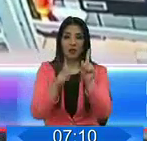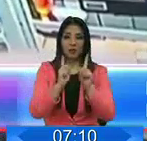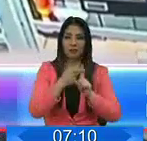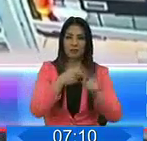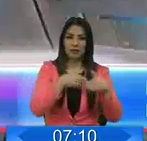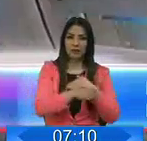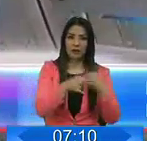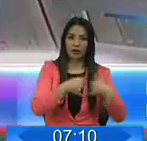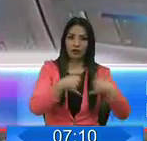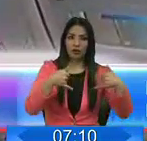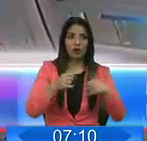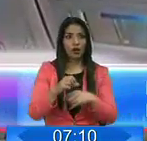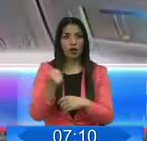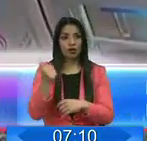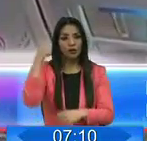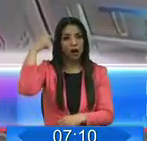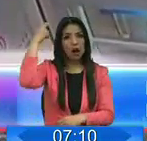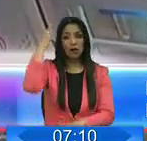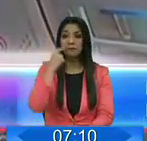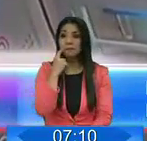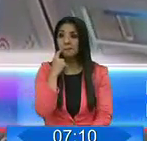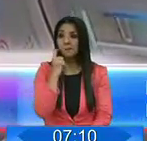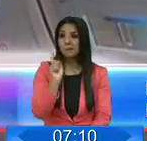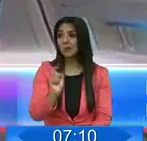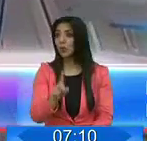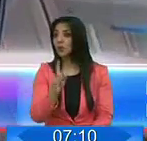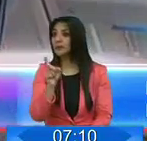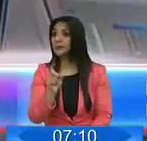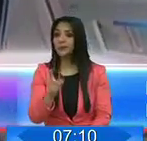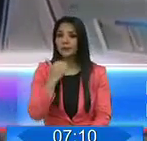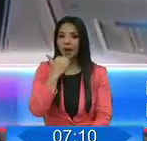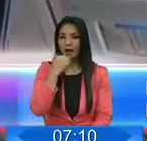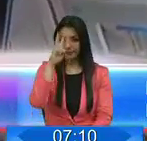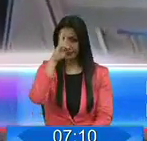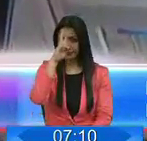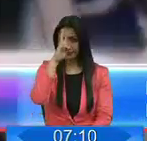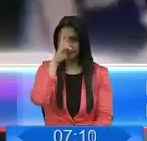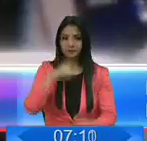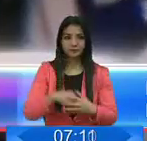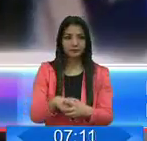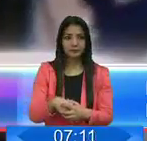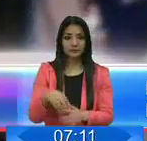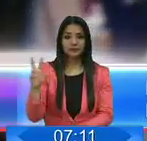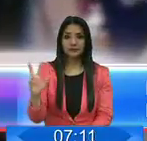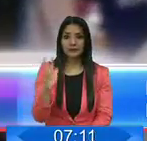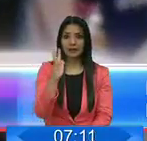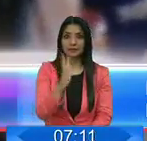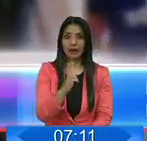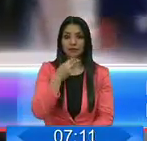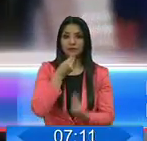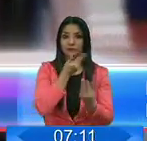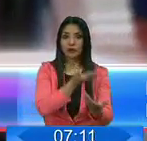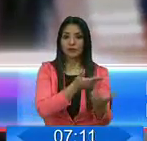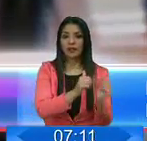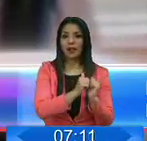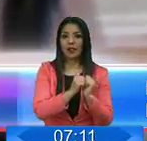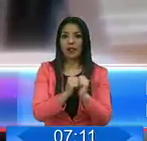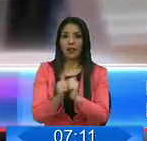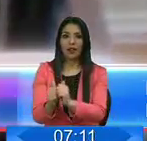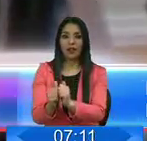otros simulan su interés en las vitrinas. Un tercero informa y los lleva hasta el